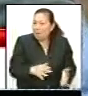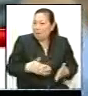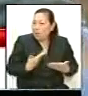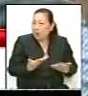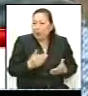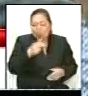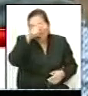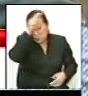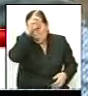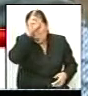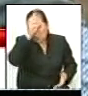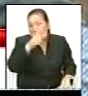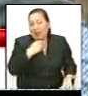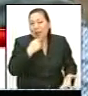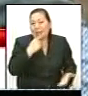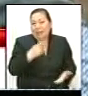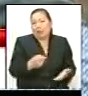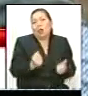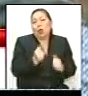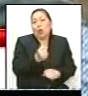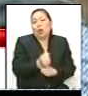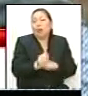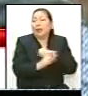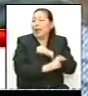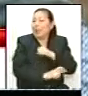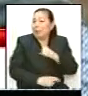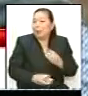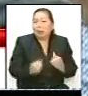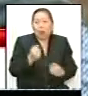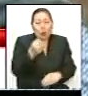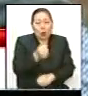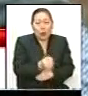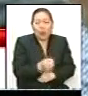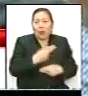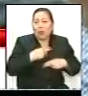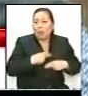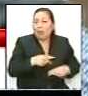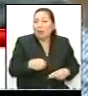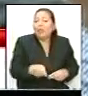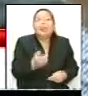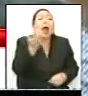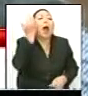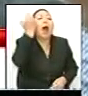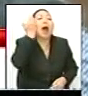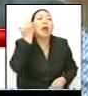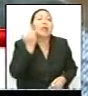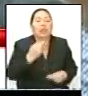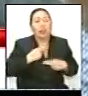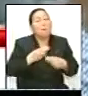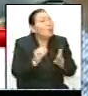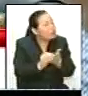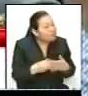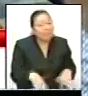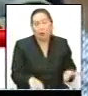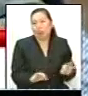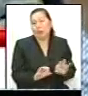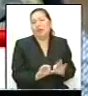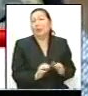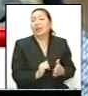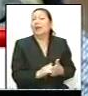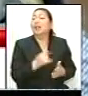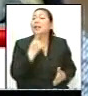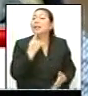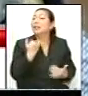los cusqueños, es un atentado contra el país y contra la humanidad, porque este es un patrimonio de la humanidad. ¿Y qué dice